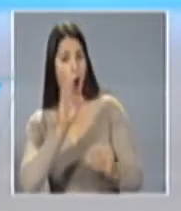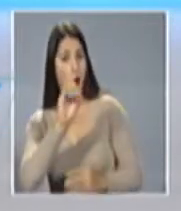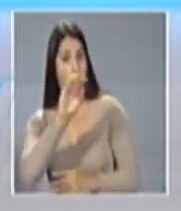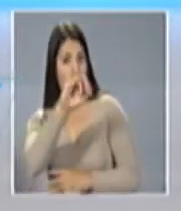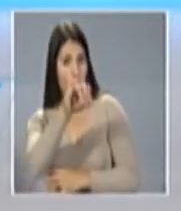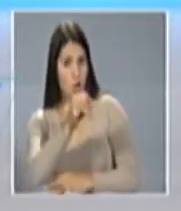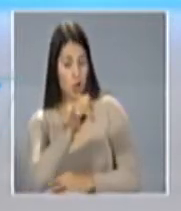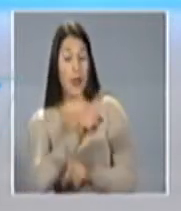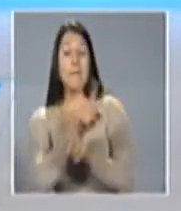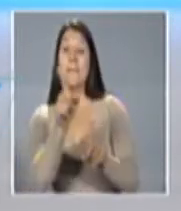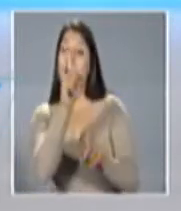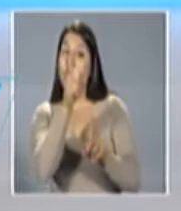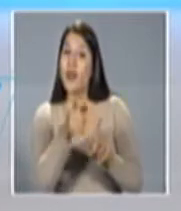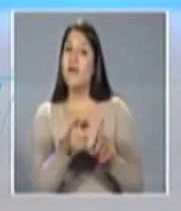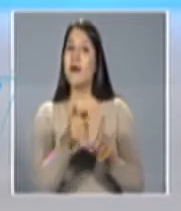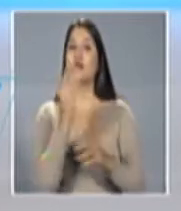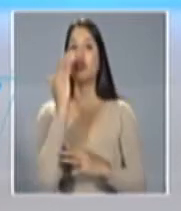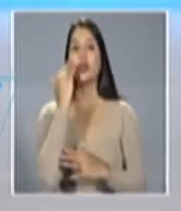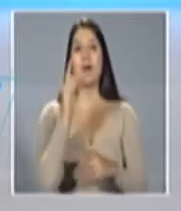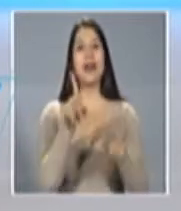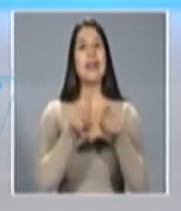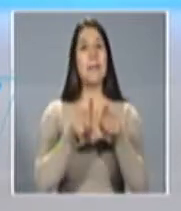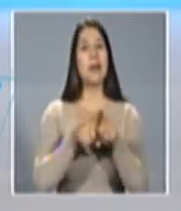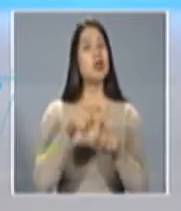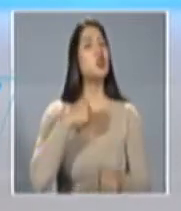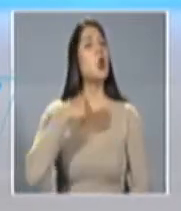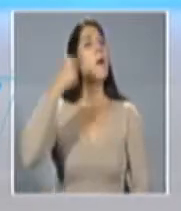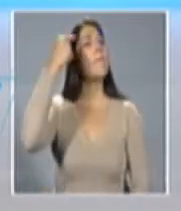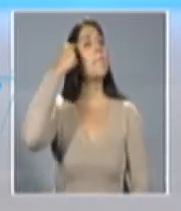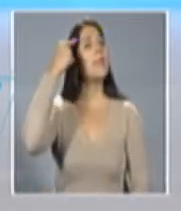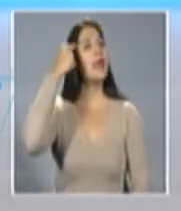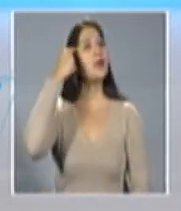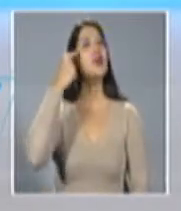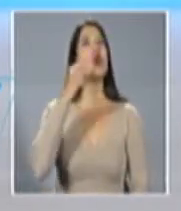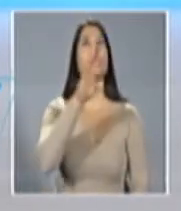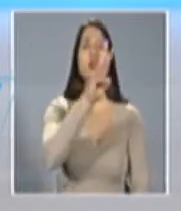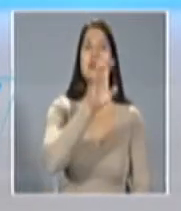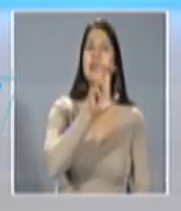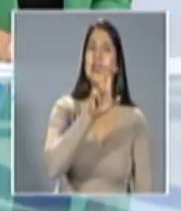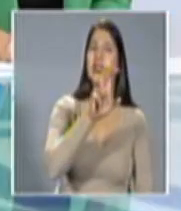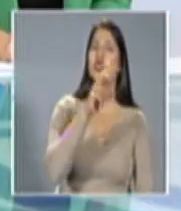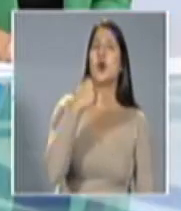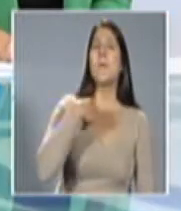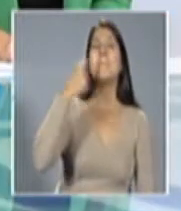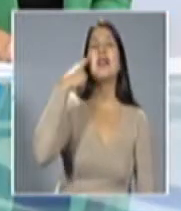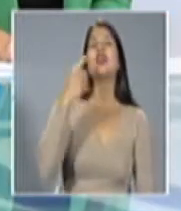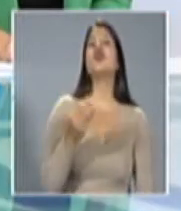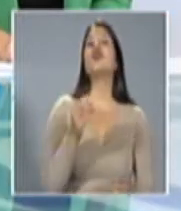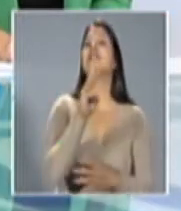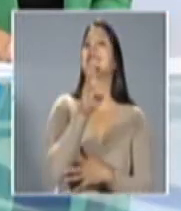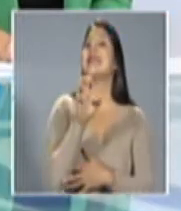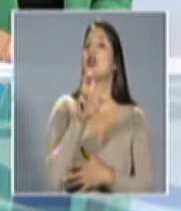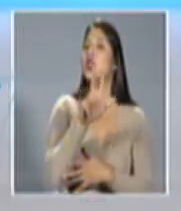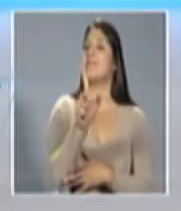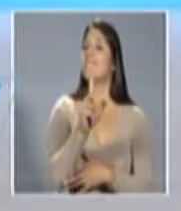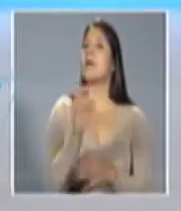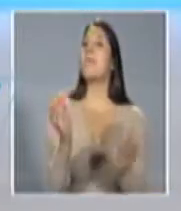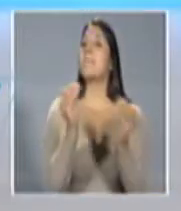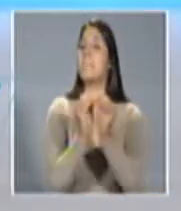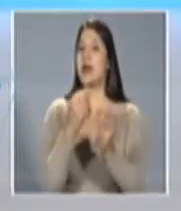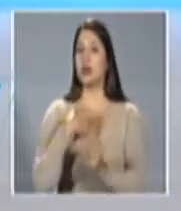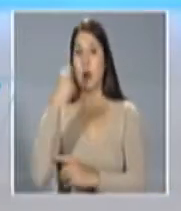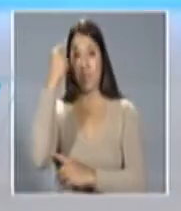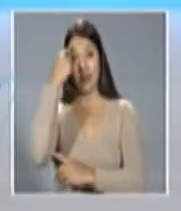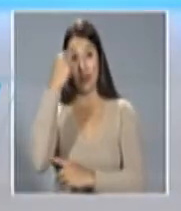siguiente. Yo creo que hubo más homicidios que los 603 y la misma memoria del OIJ nos da un dato muy interesante. Con respecto al 2016